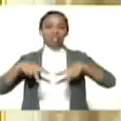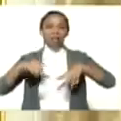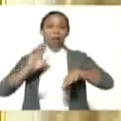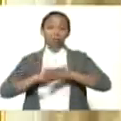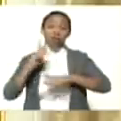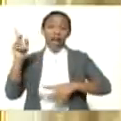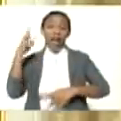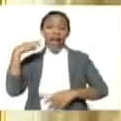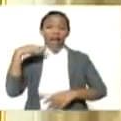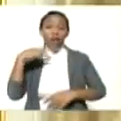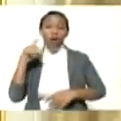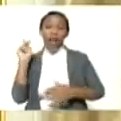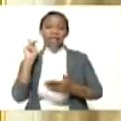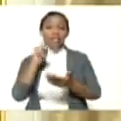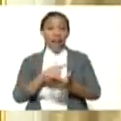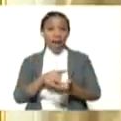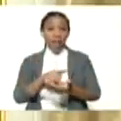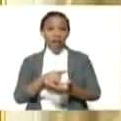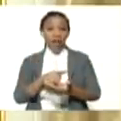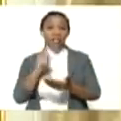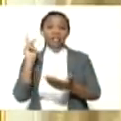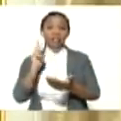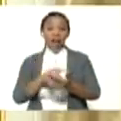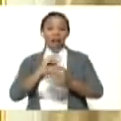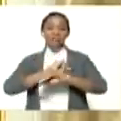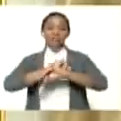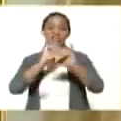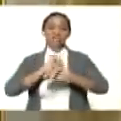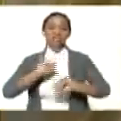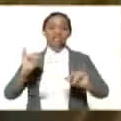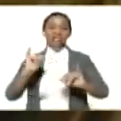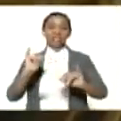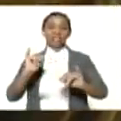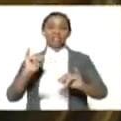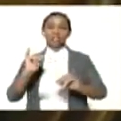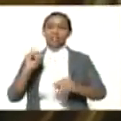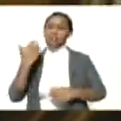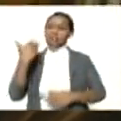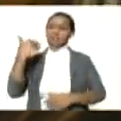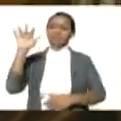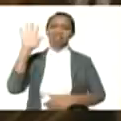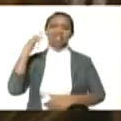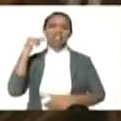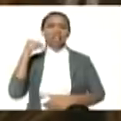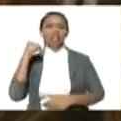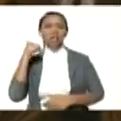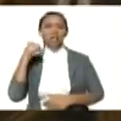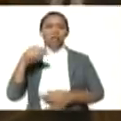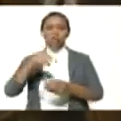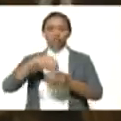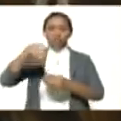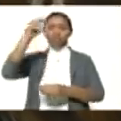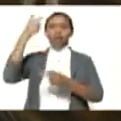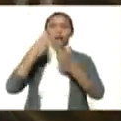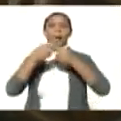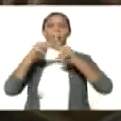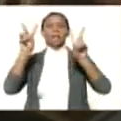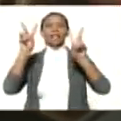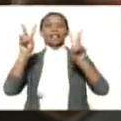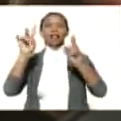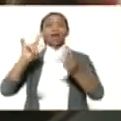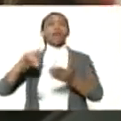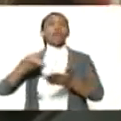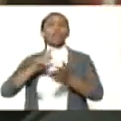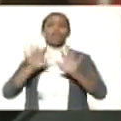negro tenía algo es que donde llegaba, llegaba la felicidad. Vete, negro, vuela en paz, vuela